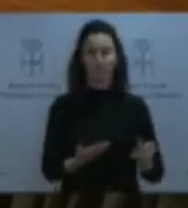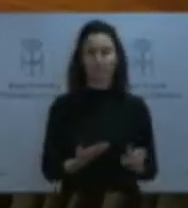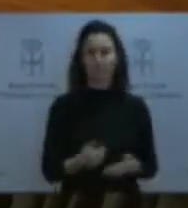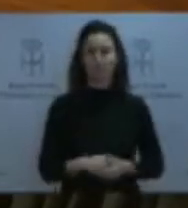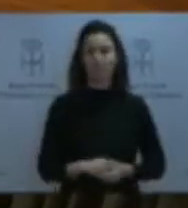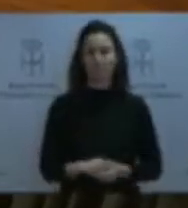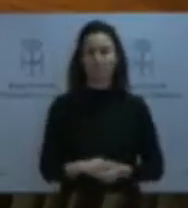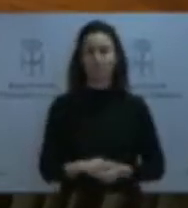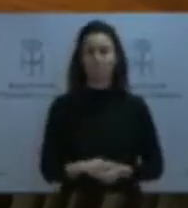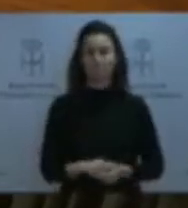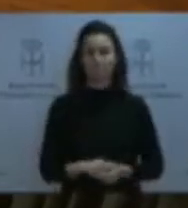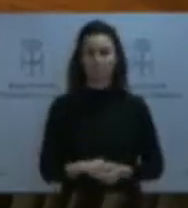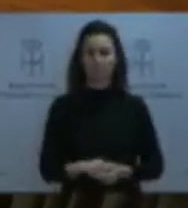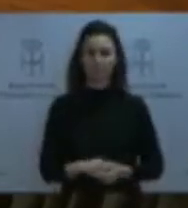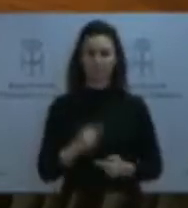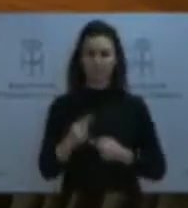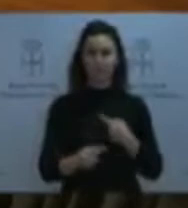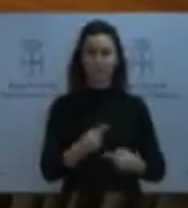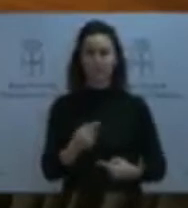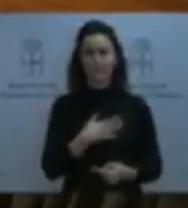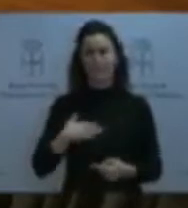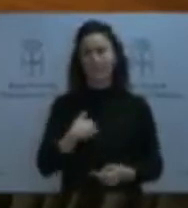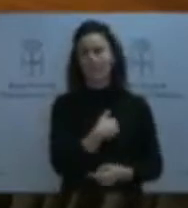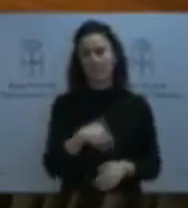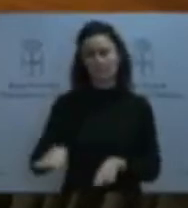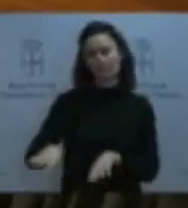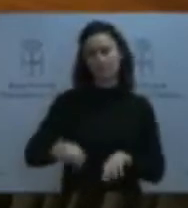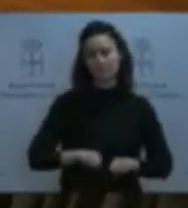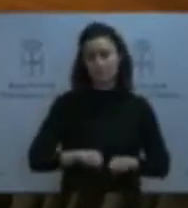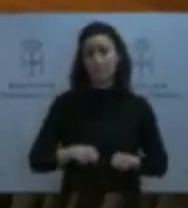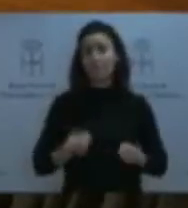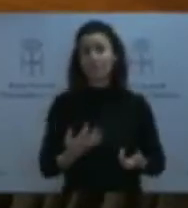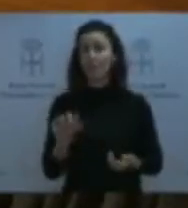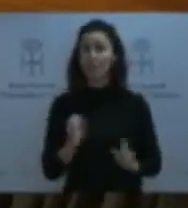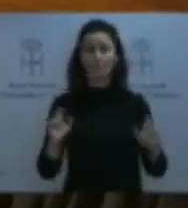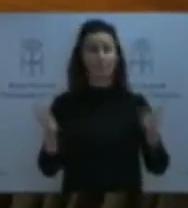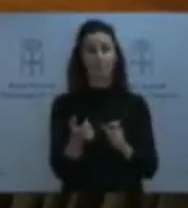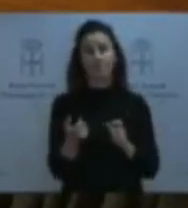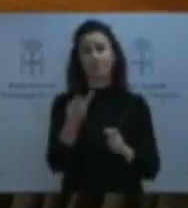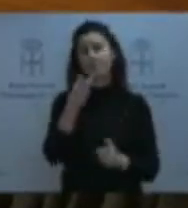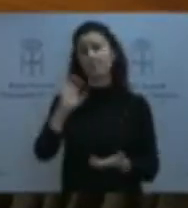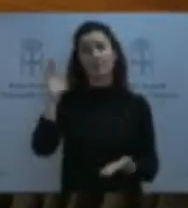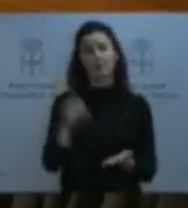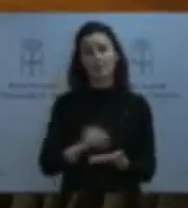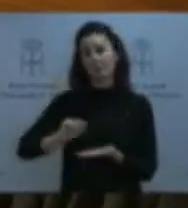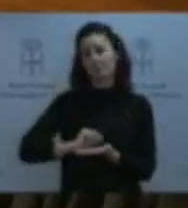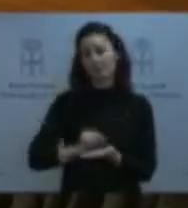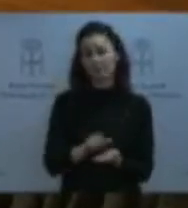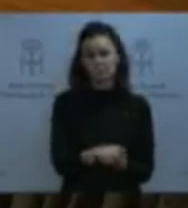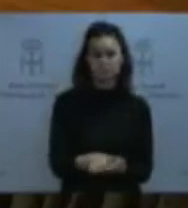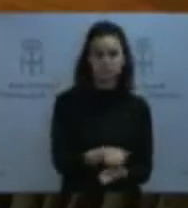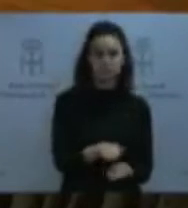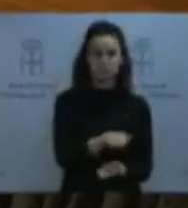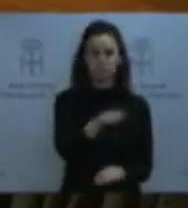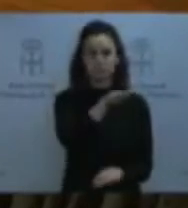familias que, como ya dije, tuvieron que recurrir a reunir del orden de 20.000 firmes en una campaña.